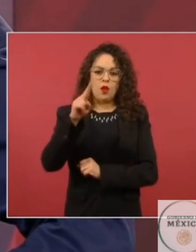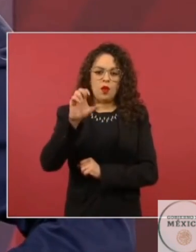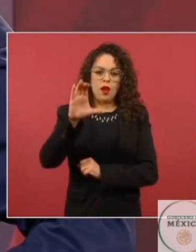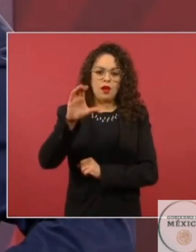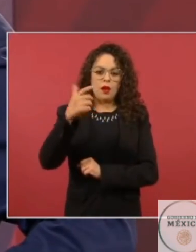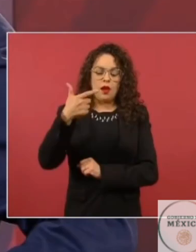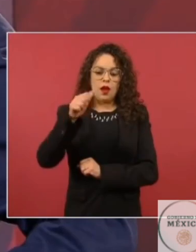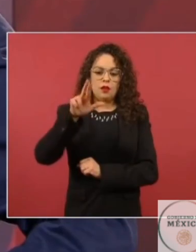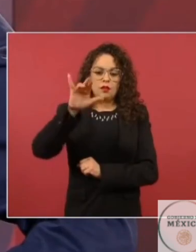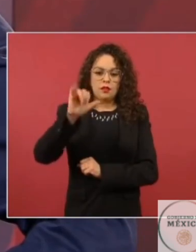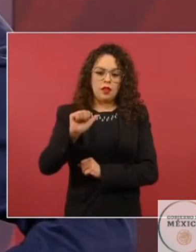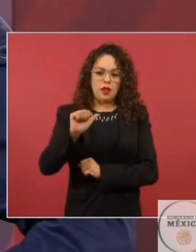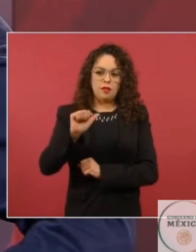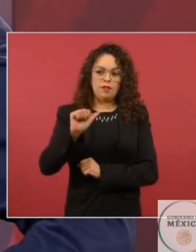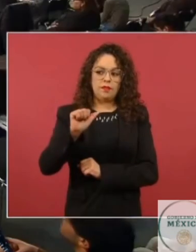García.